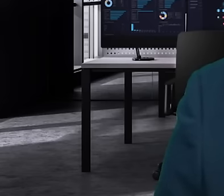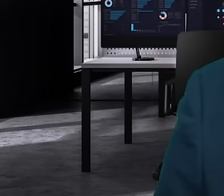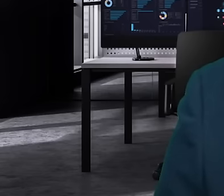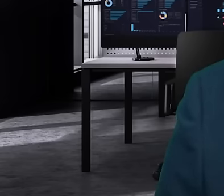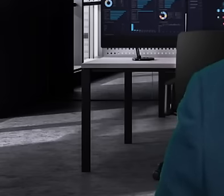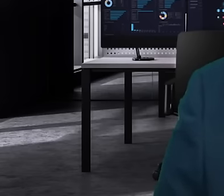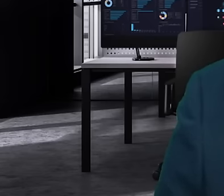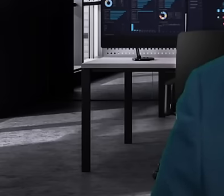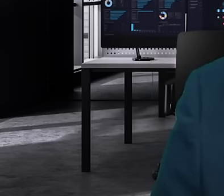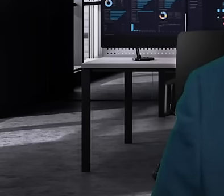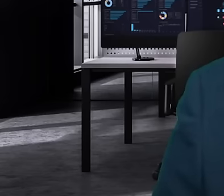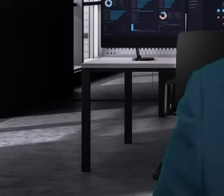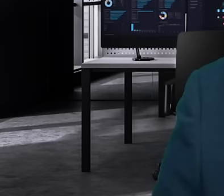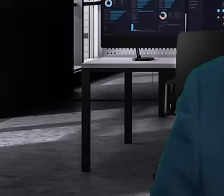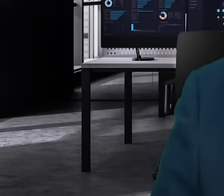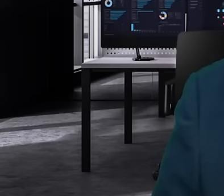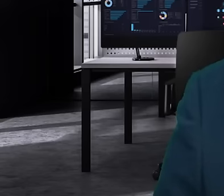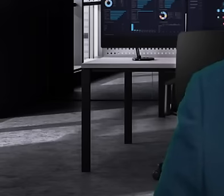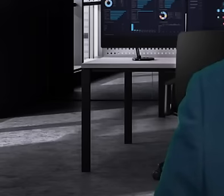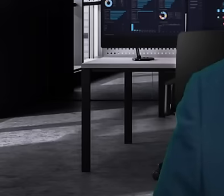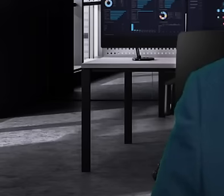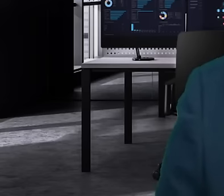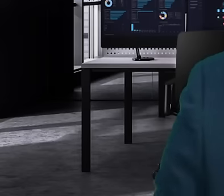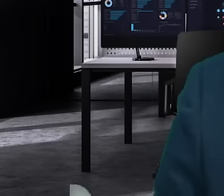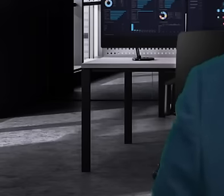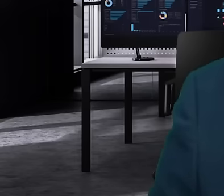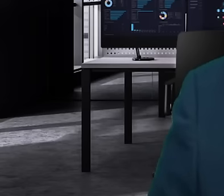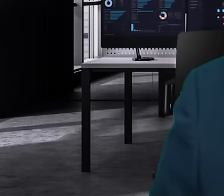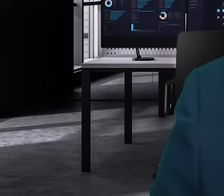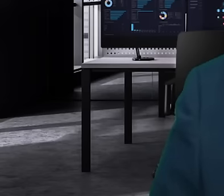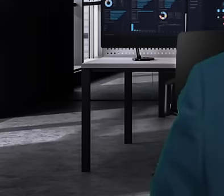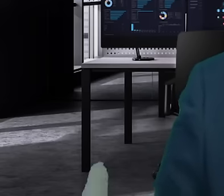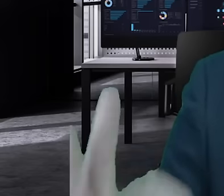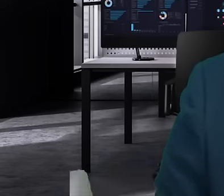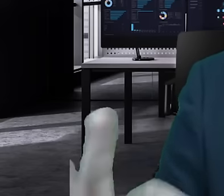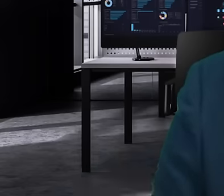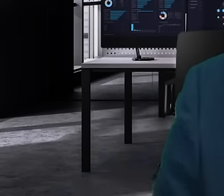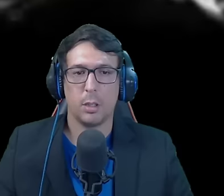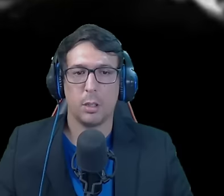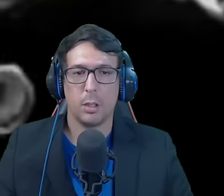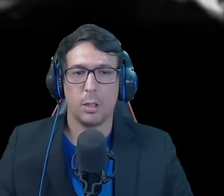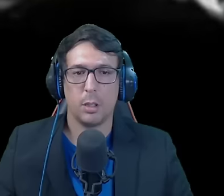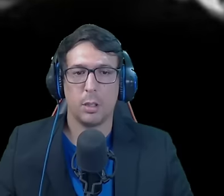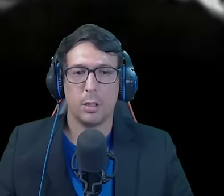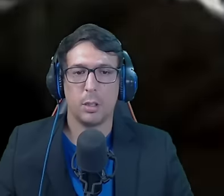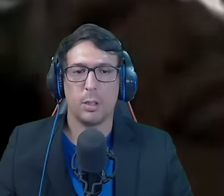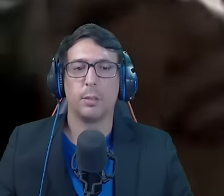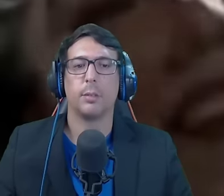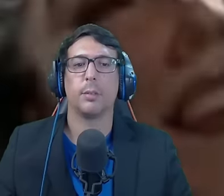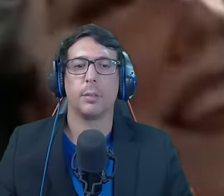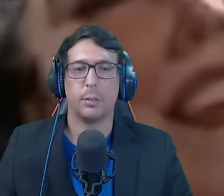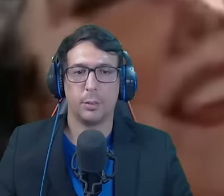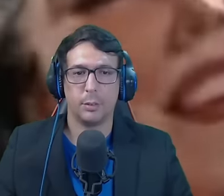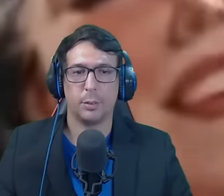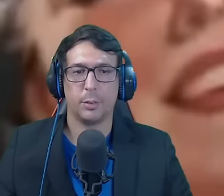ustedes a este video, así que los invito a suscribirse y dejar un buen me gusta, que eso me ayuda un montón, y si pueden compartir el video, eso me ayuda aún más. Bienvenidos a Chile, el